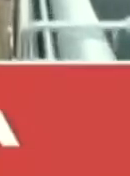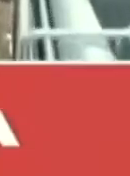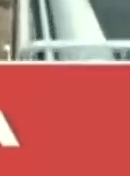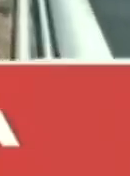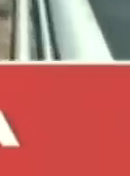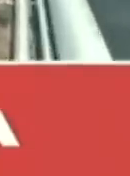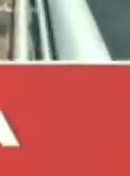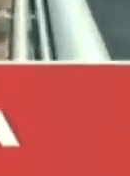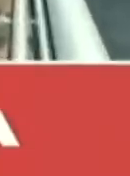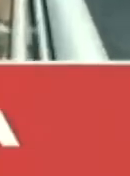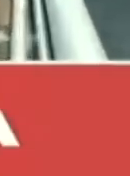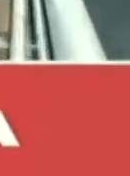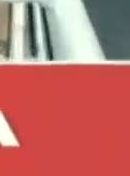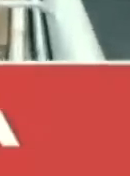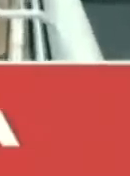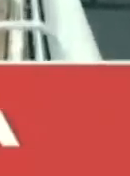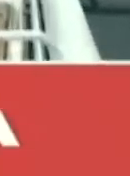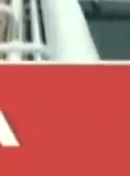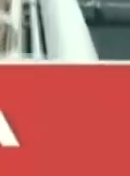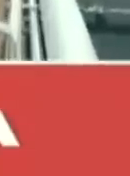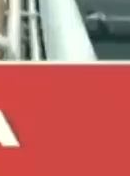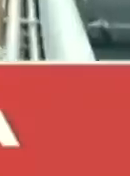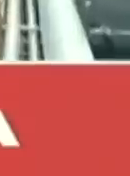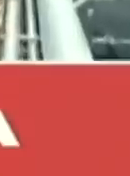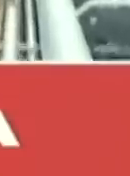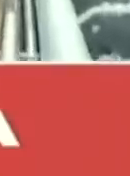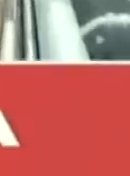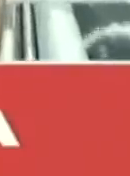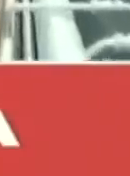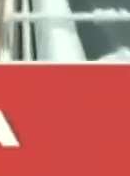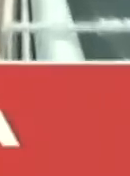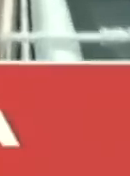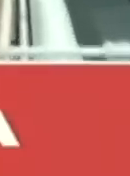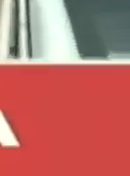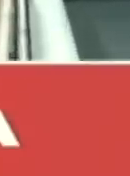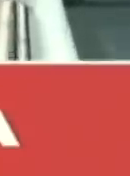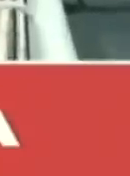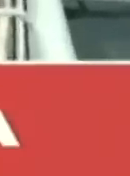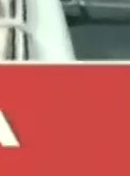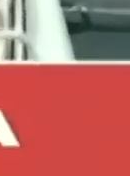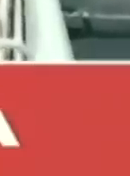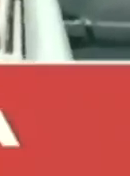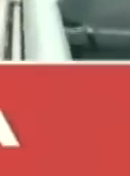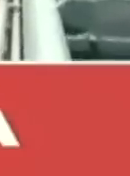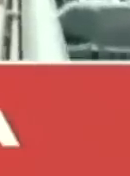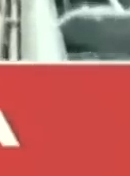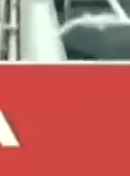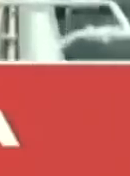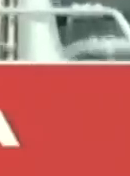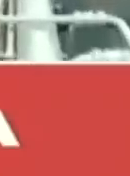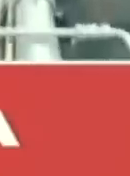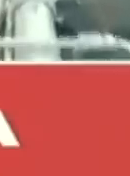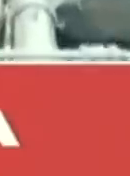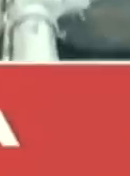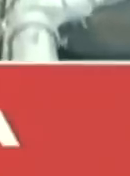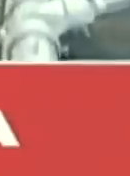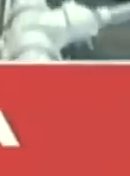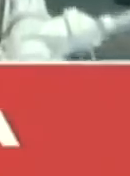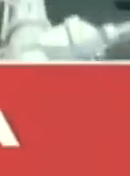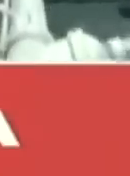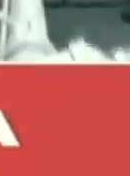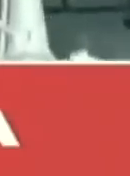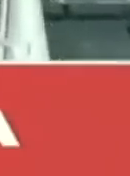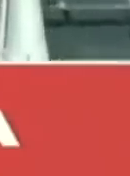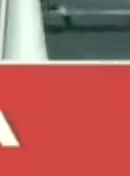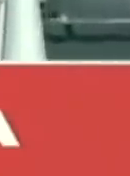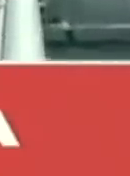gringos, arrodillados y colonizados, como quieren ellos, colonizar a Venezuela otra vez? No.